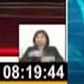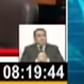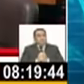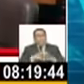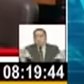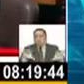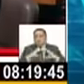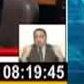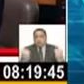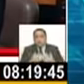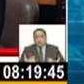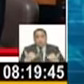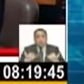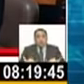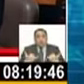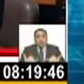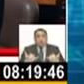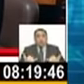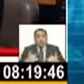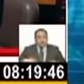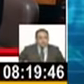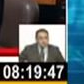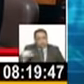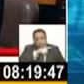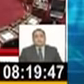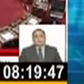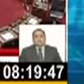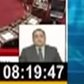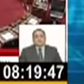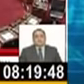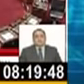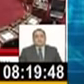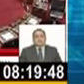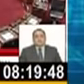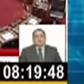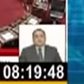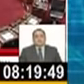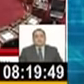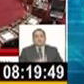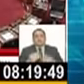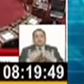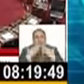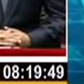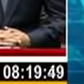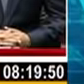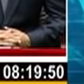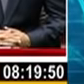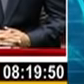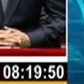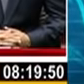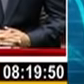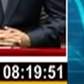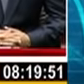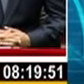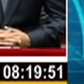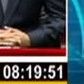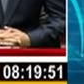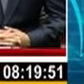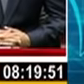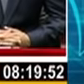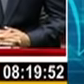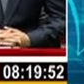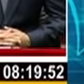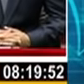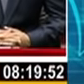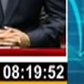decisión por un tema de corrupción, ¿no?, básicamente. Uh-huh. Y la decisión mía y de Mirta Vázquez, que es la colega,